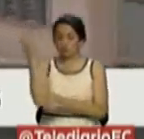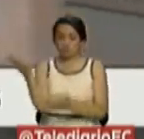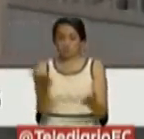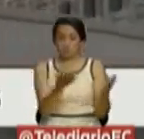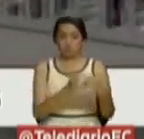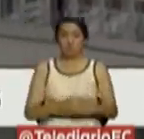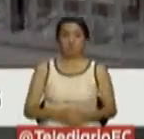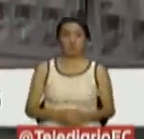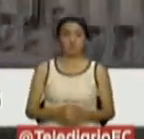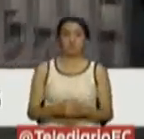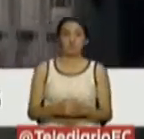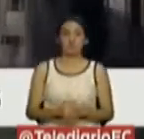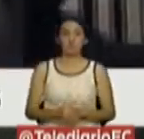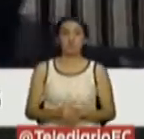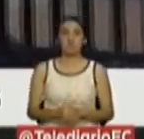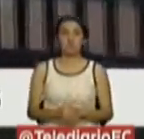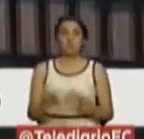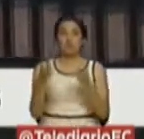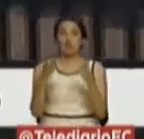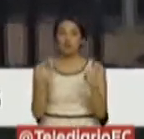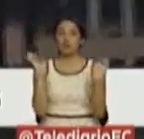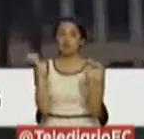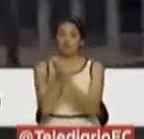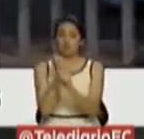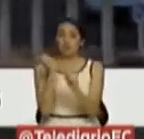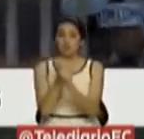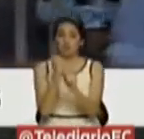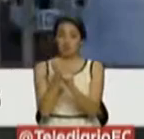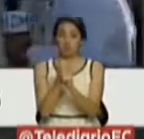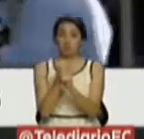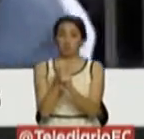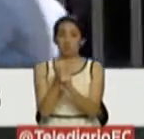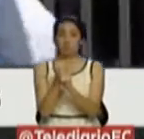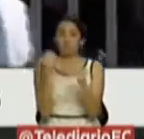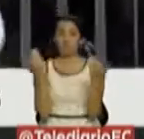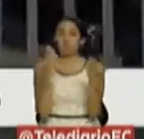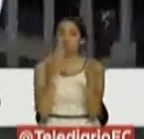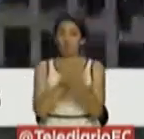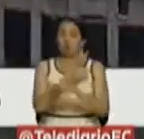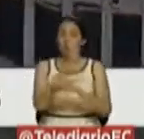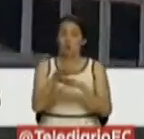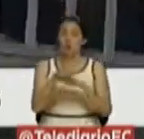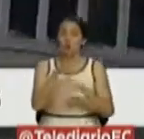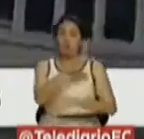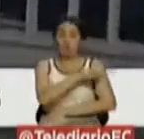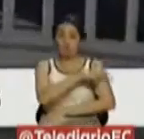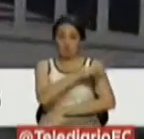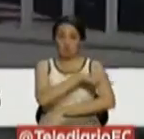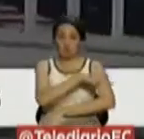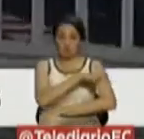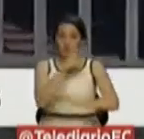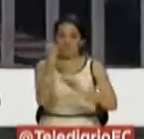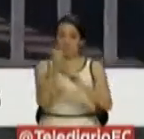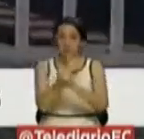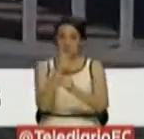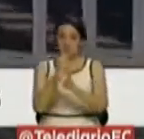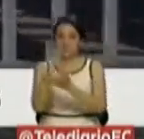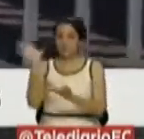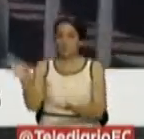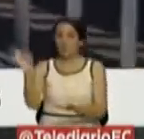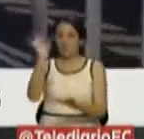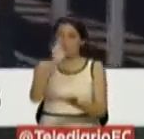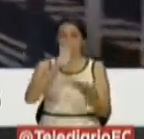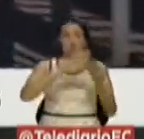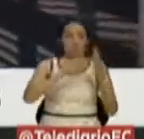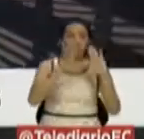Y es poder trabajar también con los profesores, trabajar con los delegados, con los padres